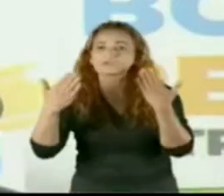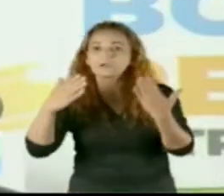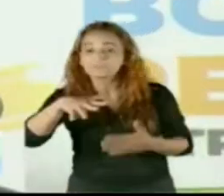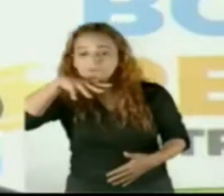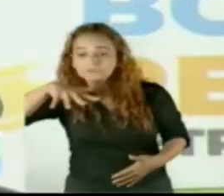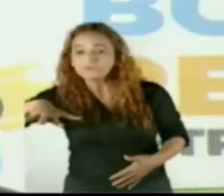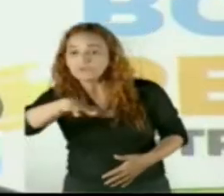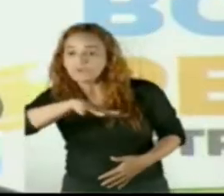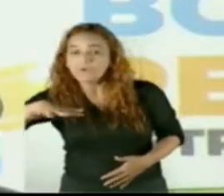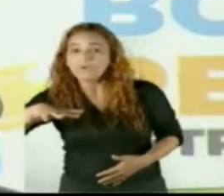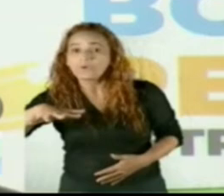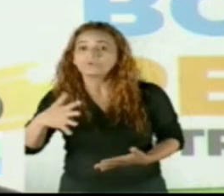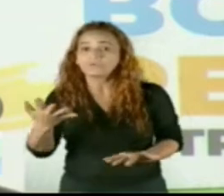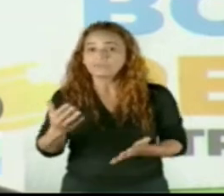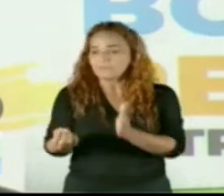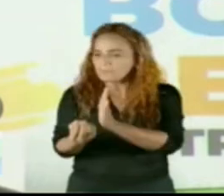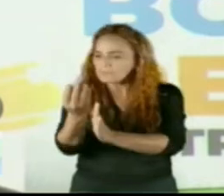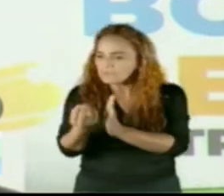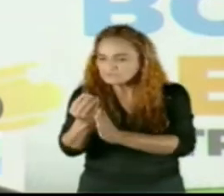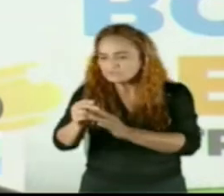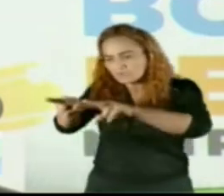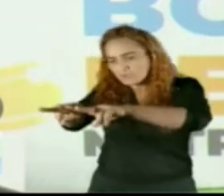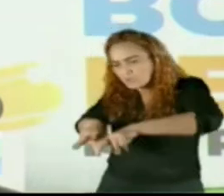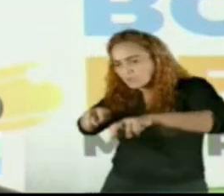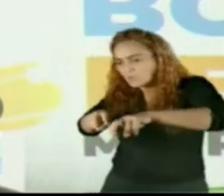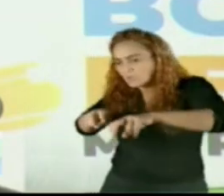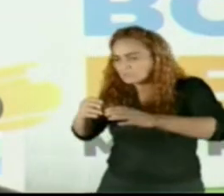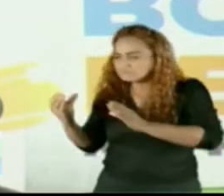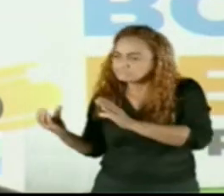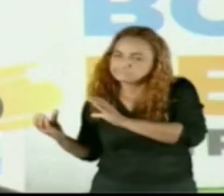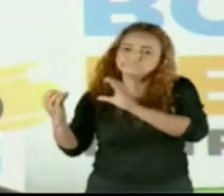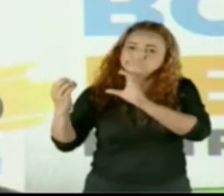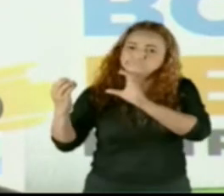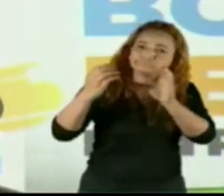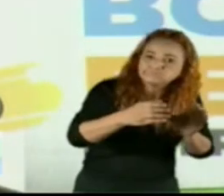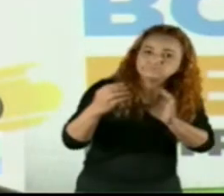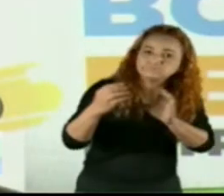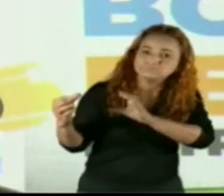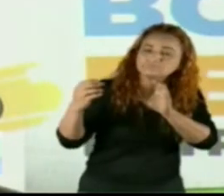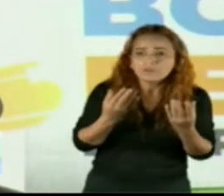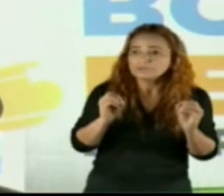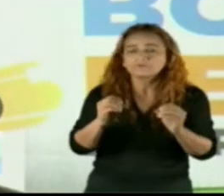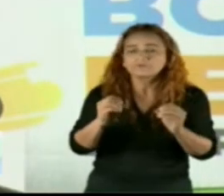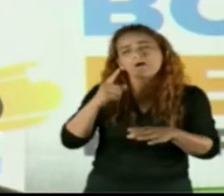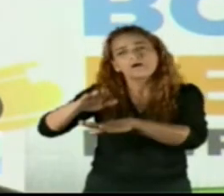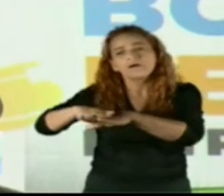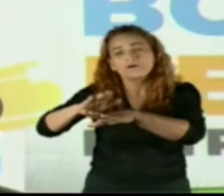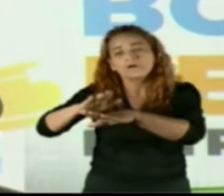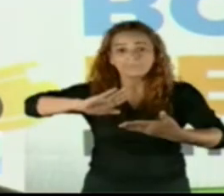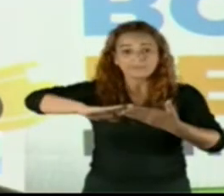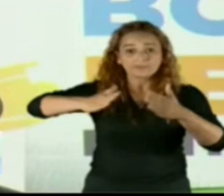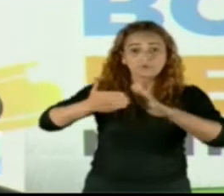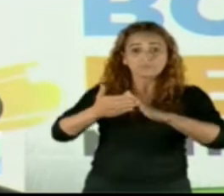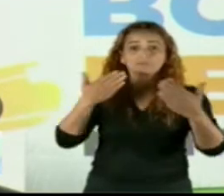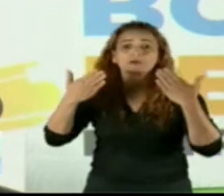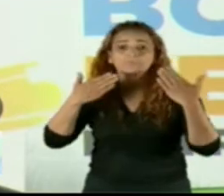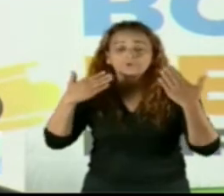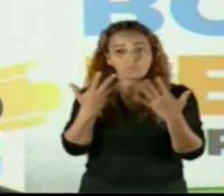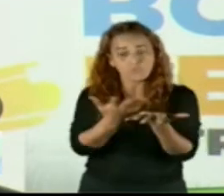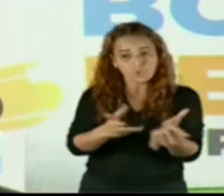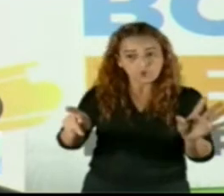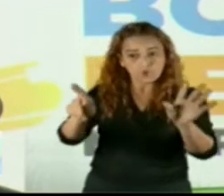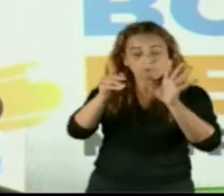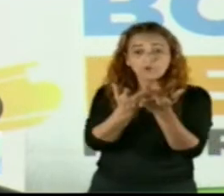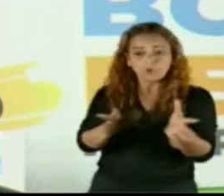que puedan traer sus productos directamente del campo a nuestras mesas. Pero al campesino hay que darle una